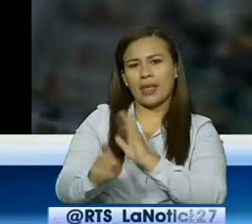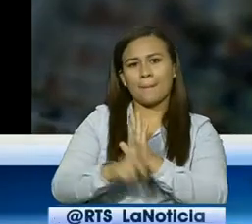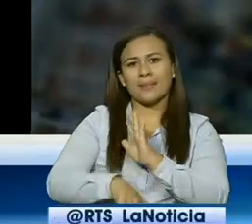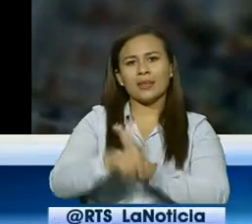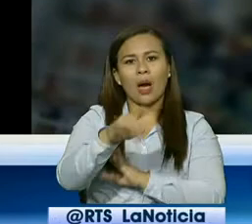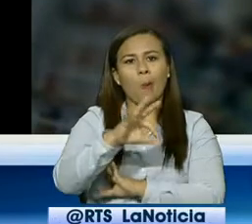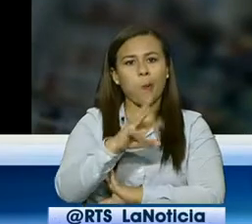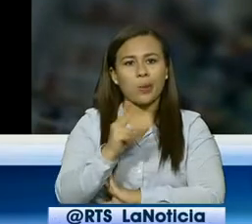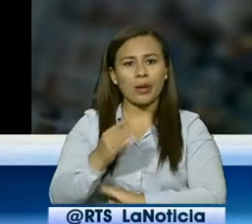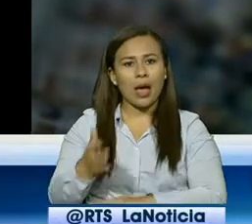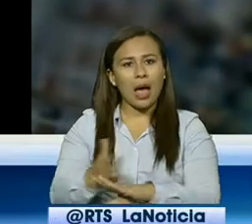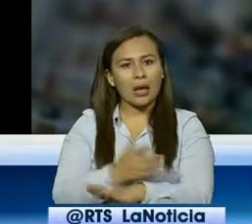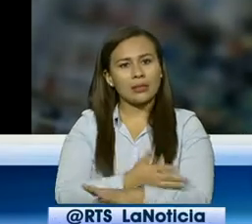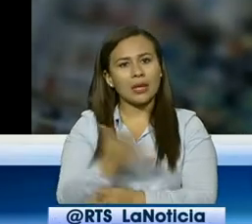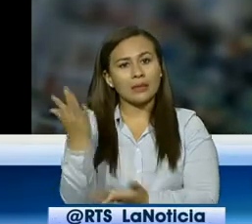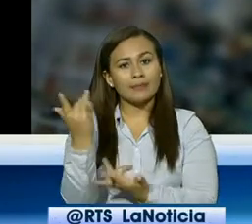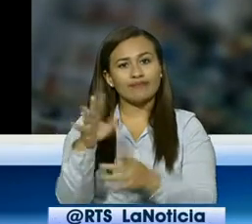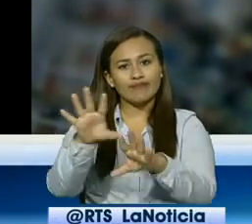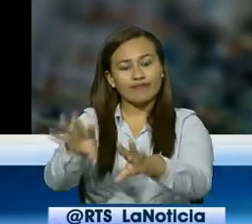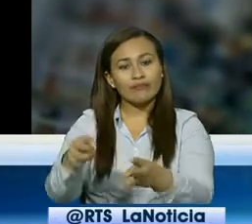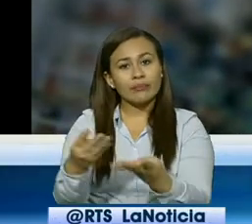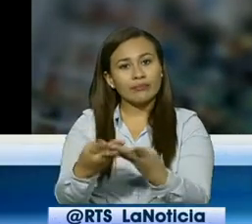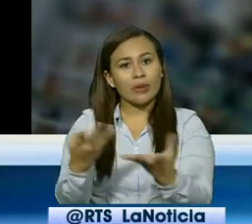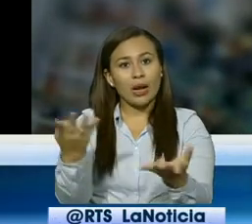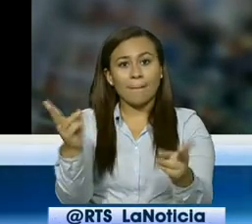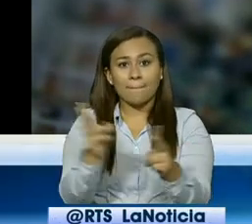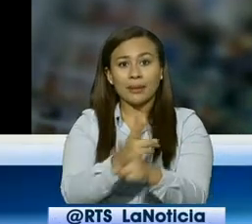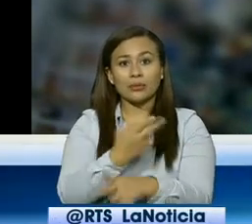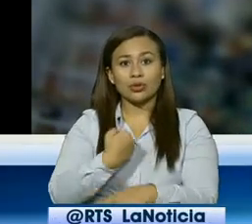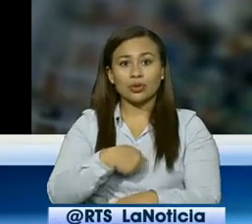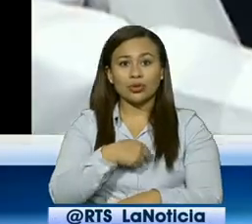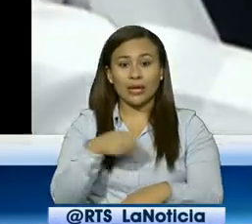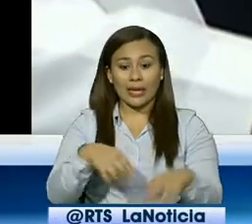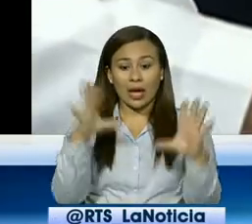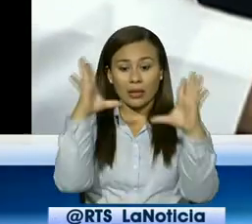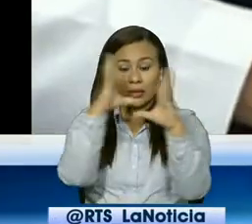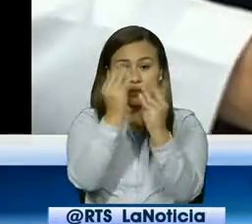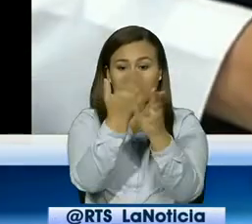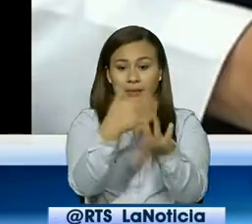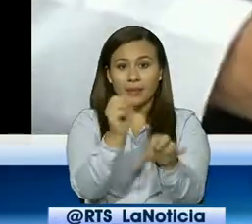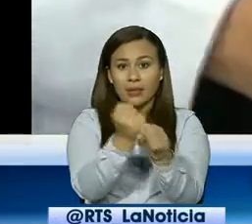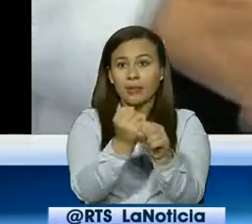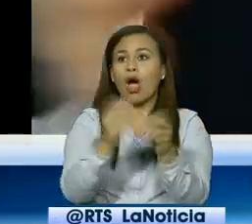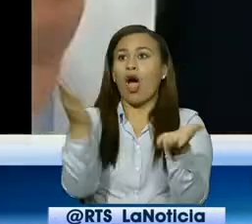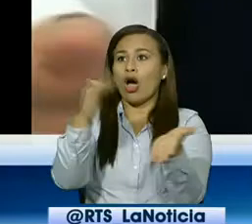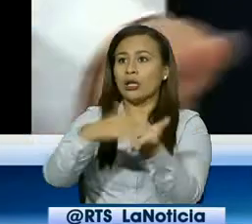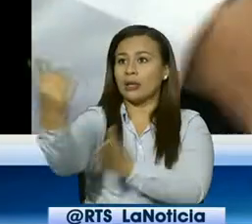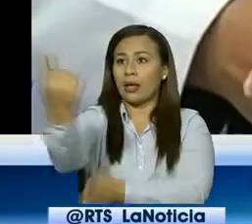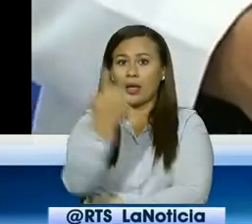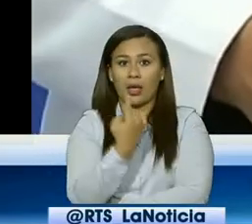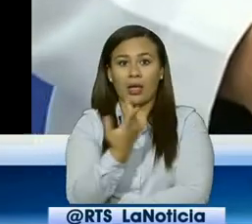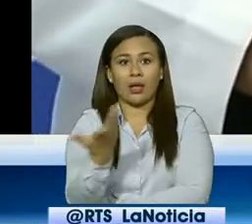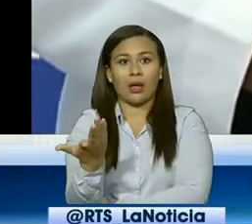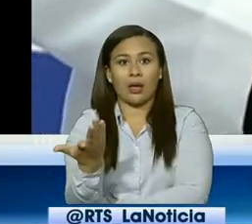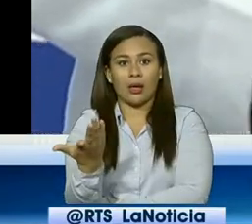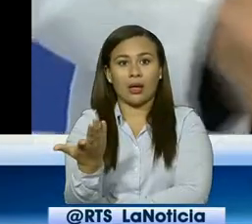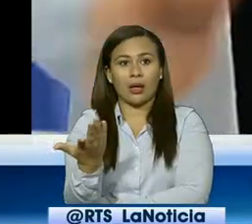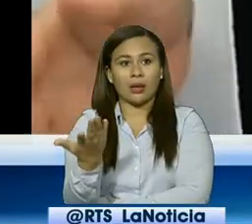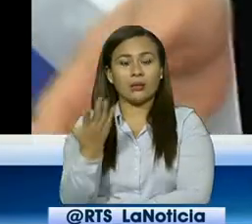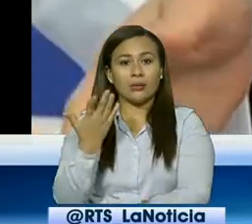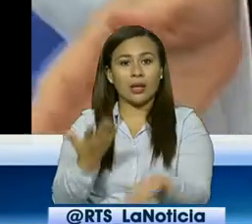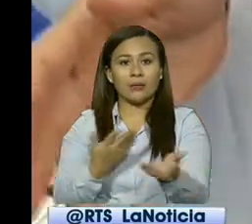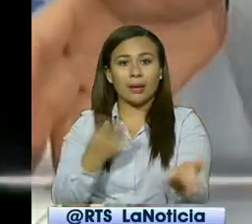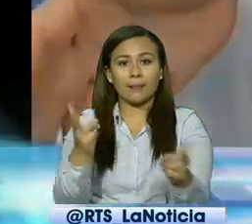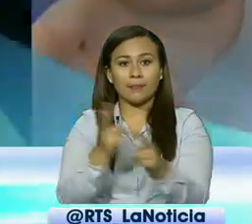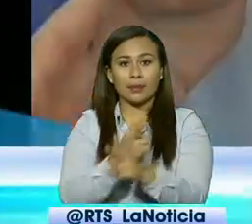robando. Nosotros esperamos que los captores, porque de todas maneras es peligroso, nosotros salimos aquí en la noche, imagínense, pueden en cualquier rato volver a venir. Porque puede ser una banda, sabes que